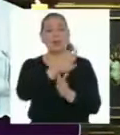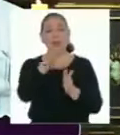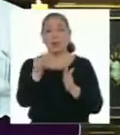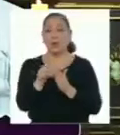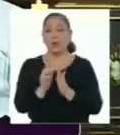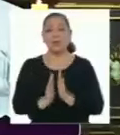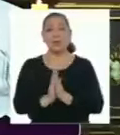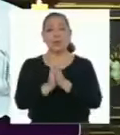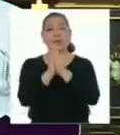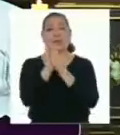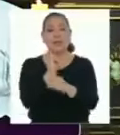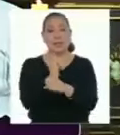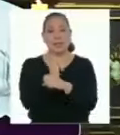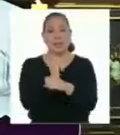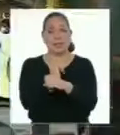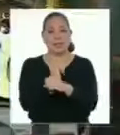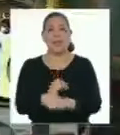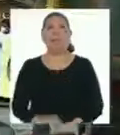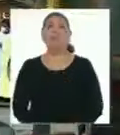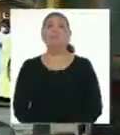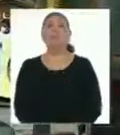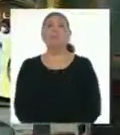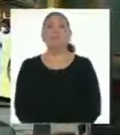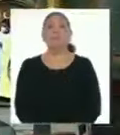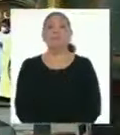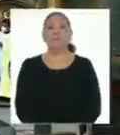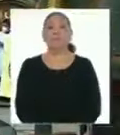bien y el de toda su santa Iglesia.